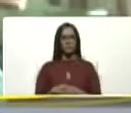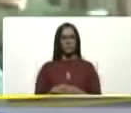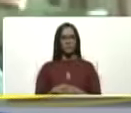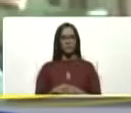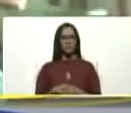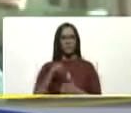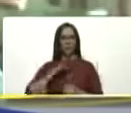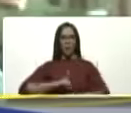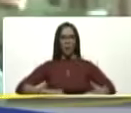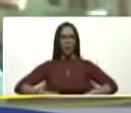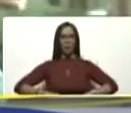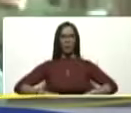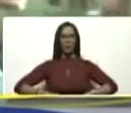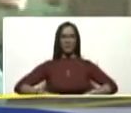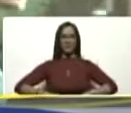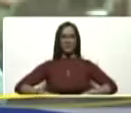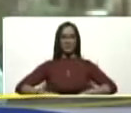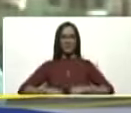estaba gordo,